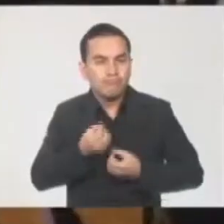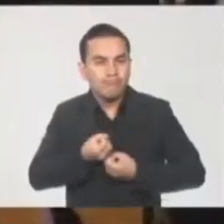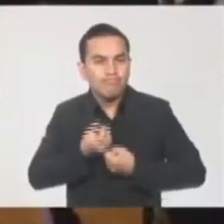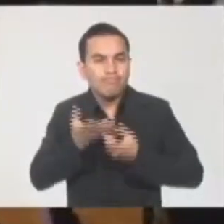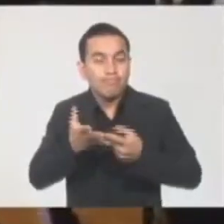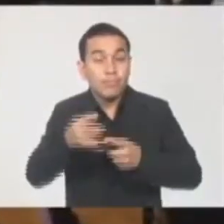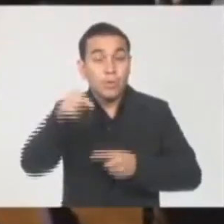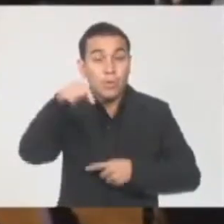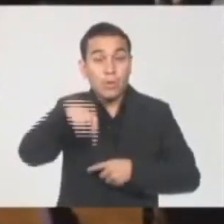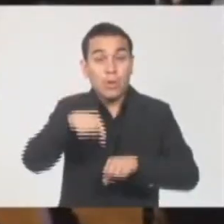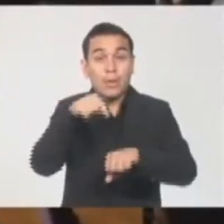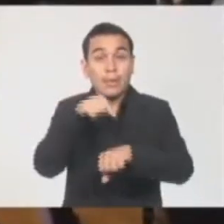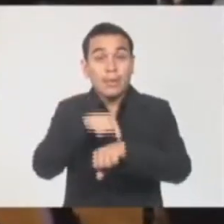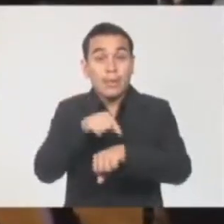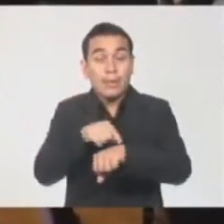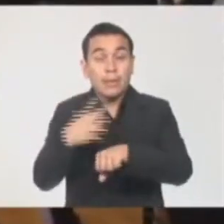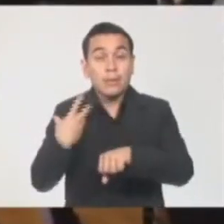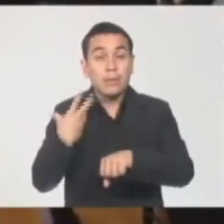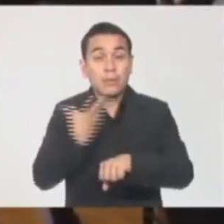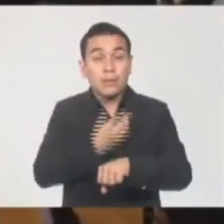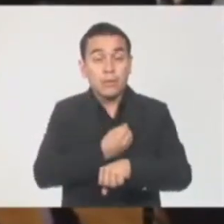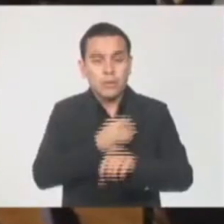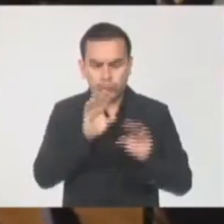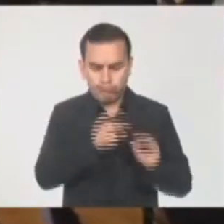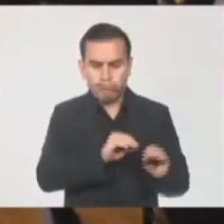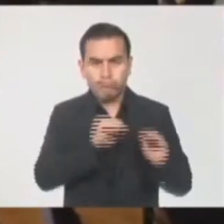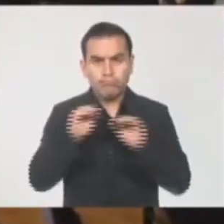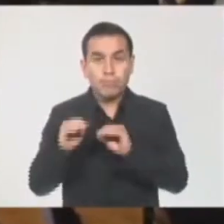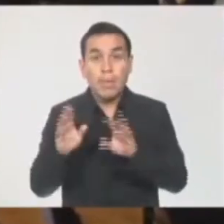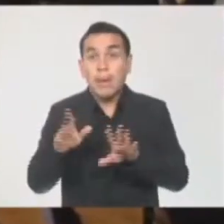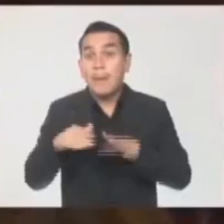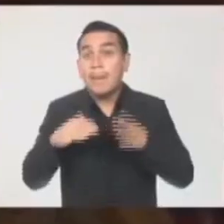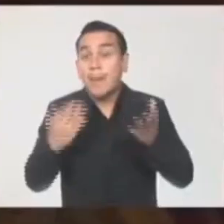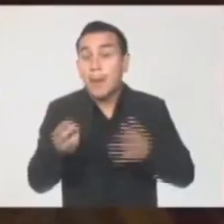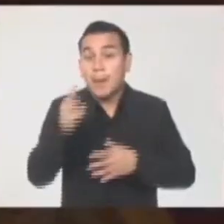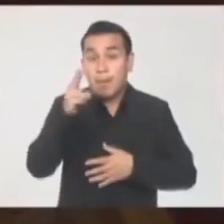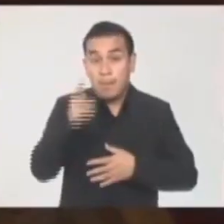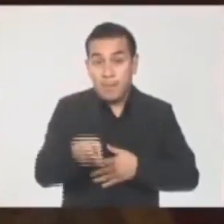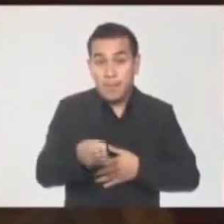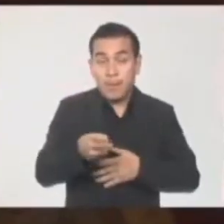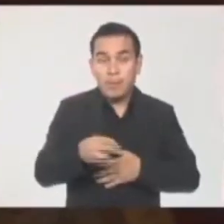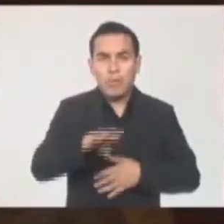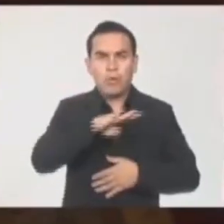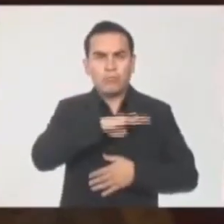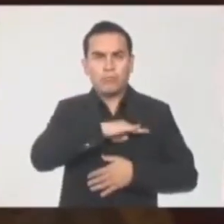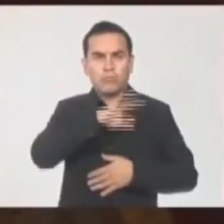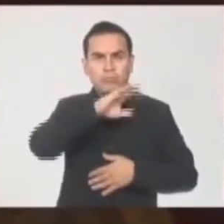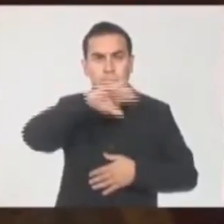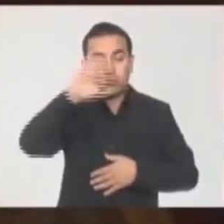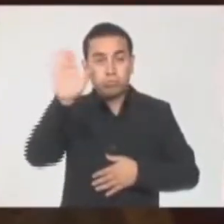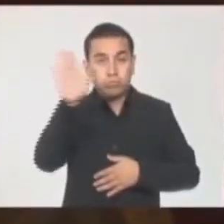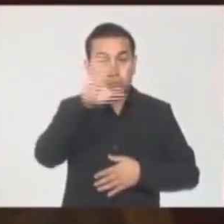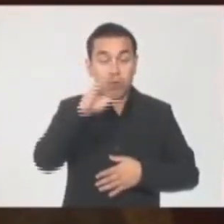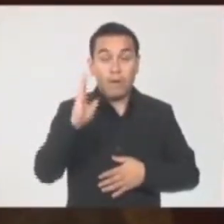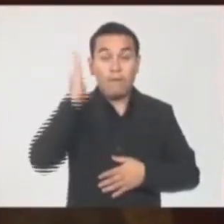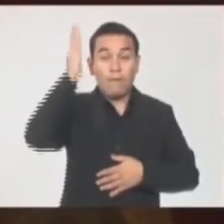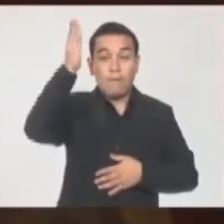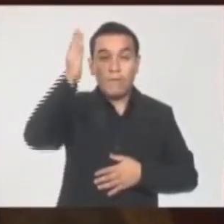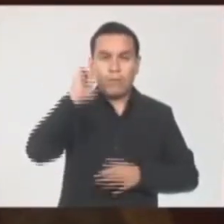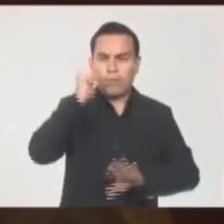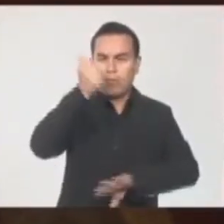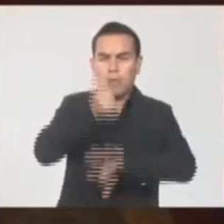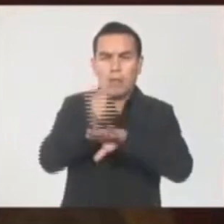Este es el momento en el que debemos actuar para, como dice nuestro himno nacional, conquistar nuestro feliz porvenir.